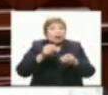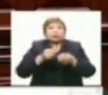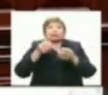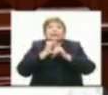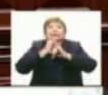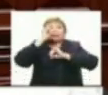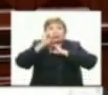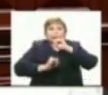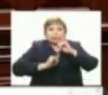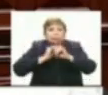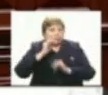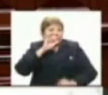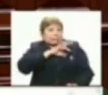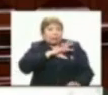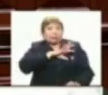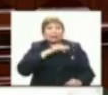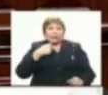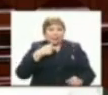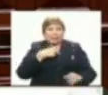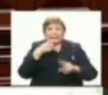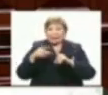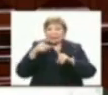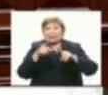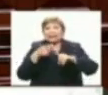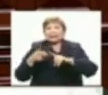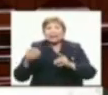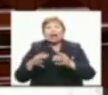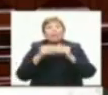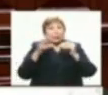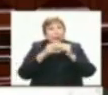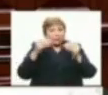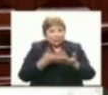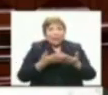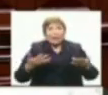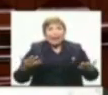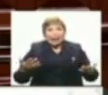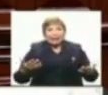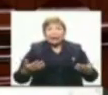internacionales. Aprovecharemos nuestra biodiversidad para el desarrollo productivo